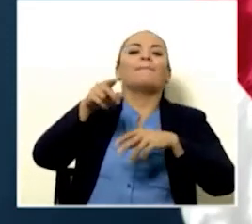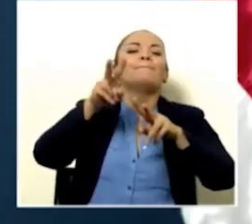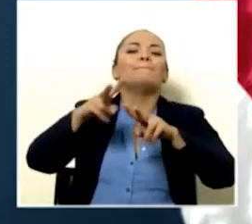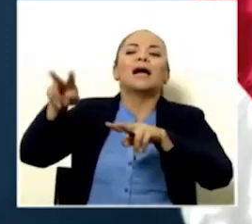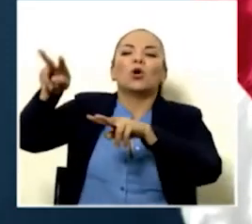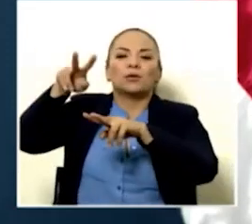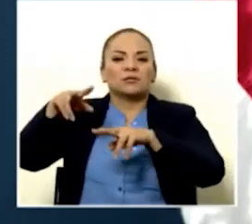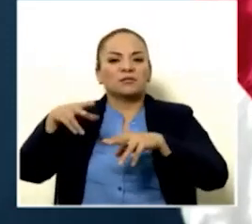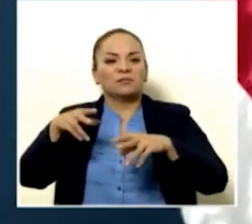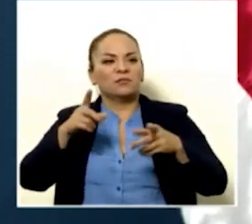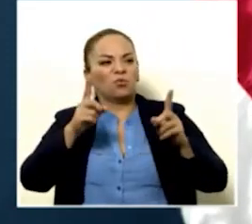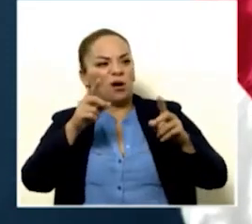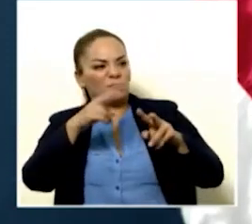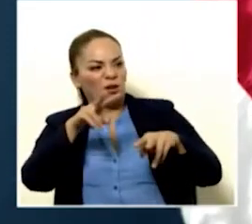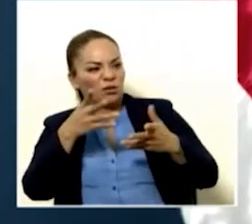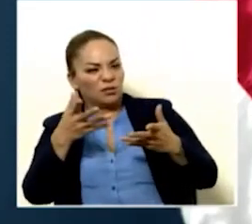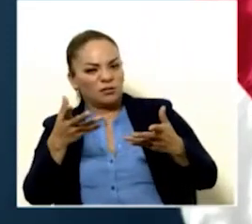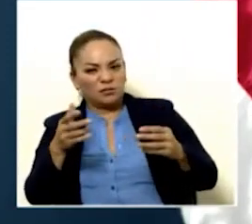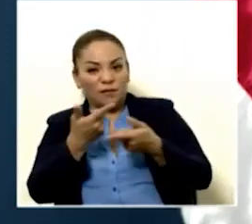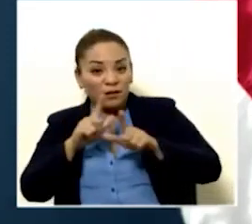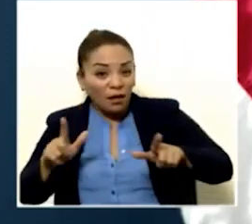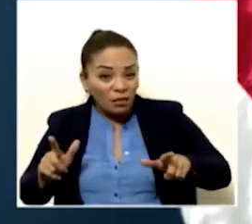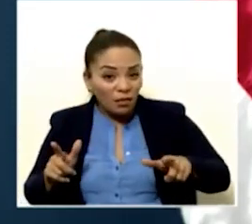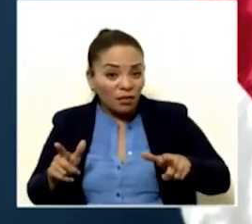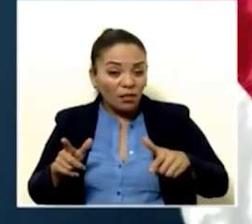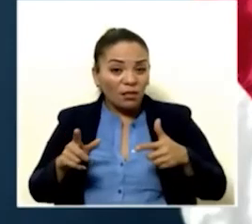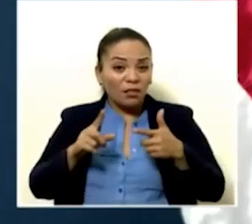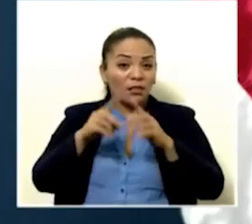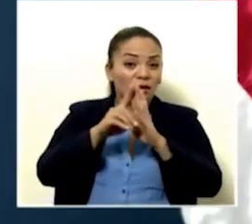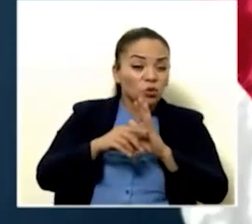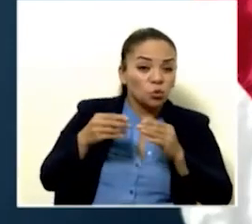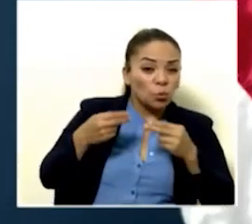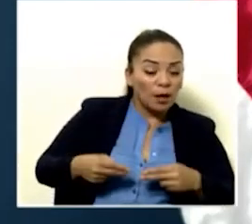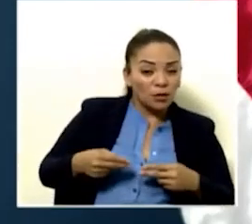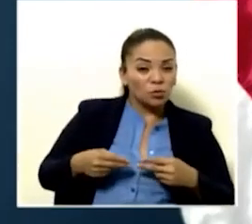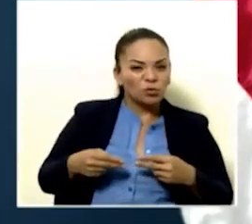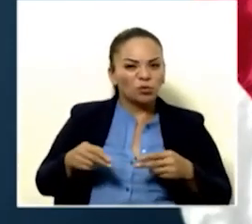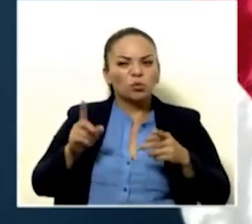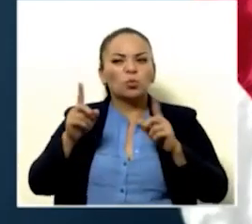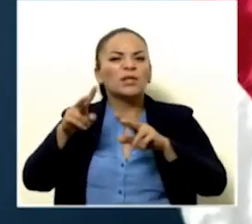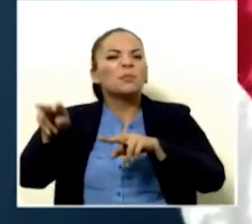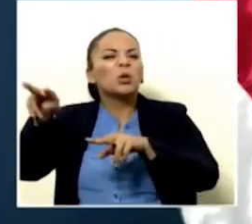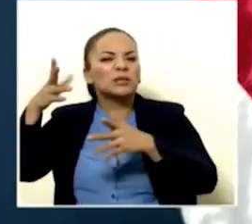valores. Libertad, derechos humanos, ¿qué valores?